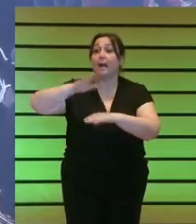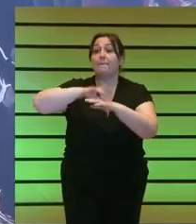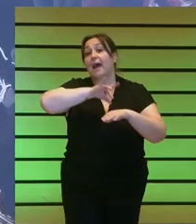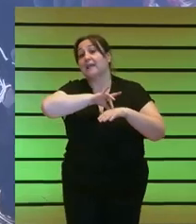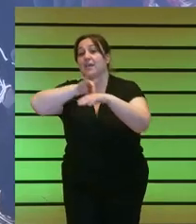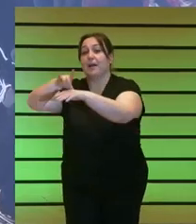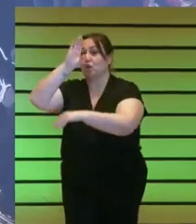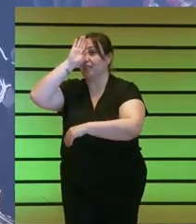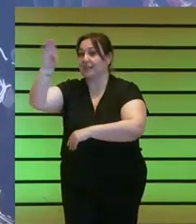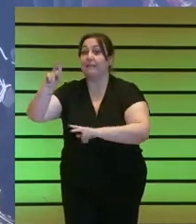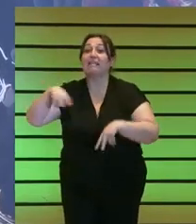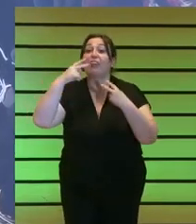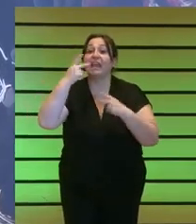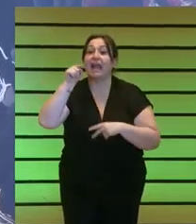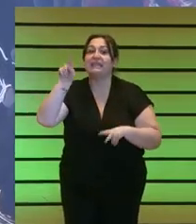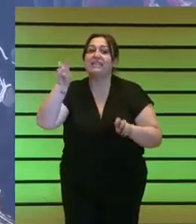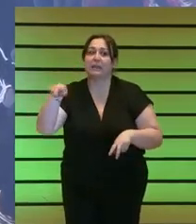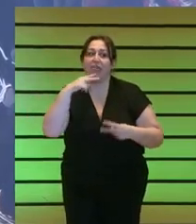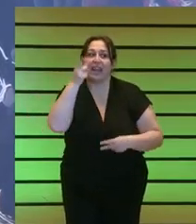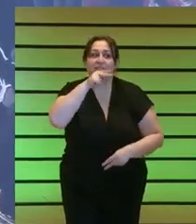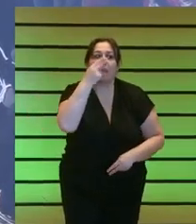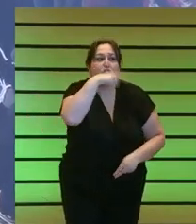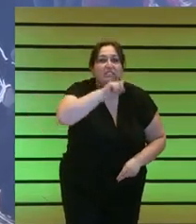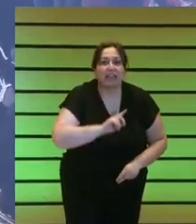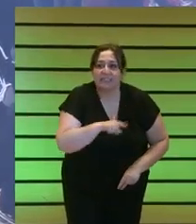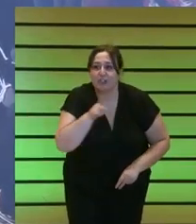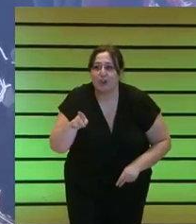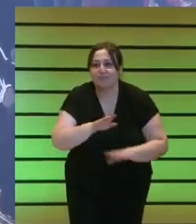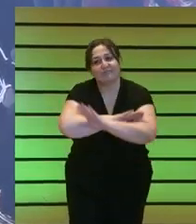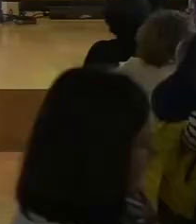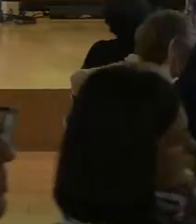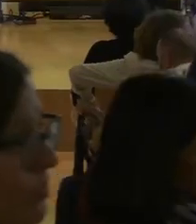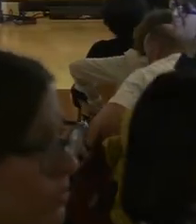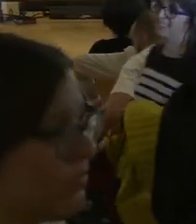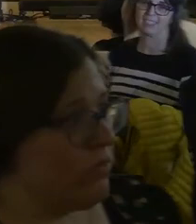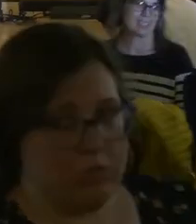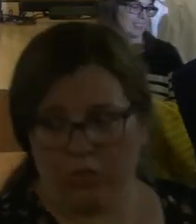cenar que eso también nos interesa Así que gracias y nos vemos Esta tarde